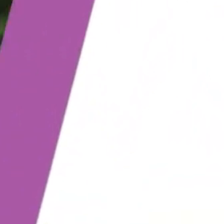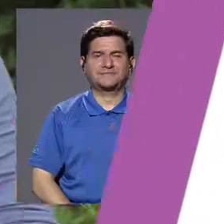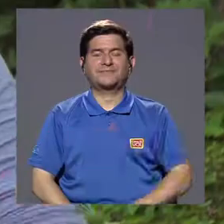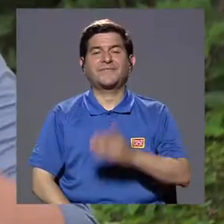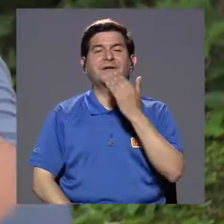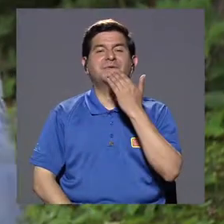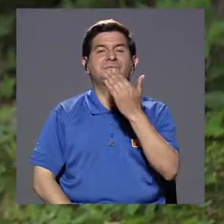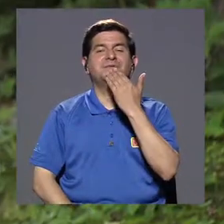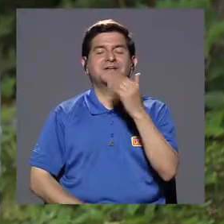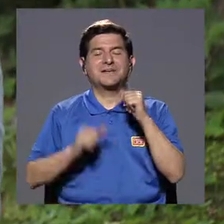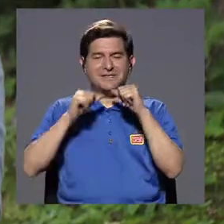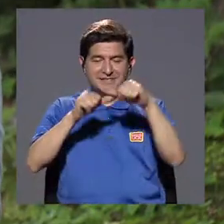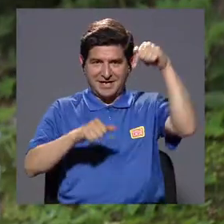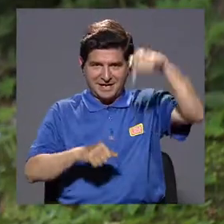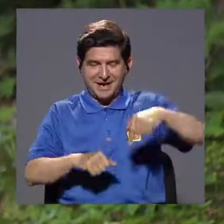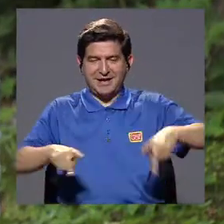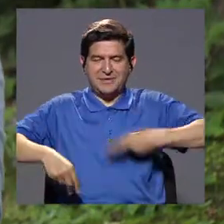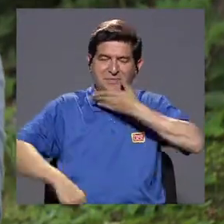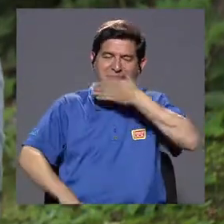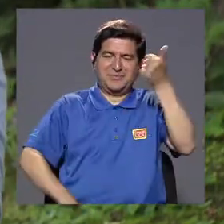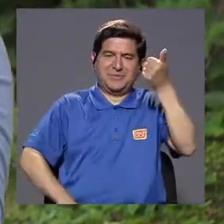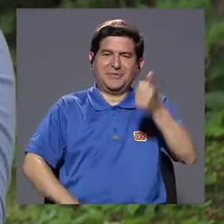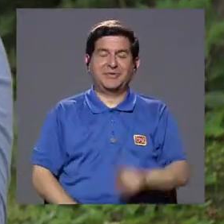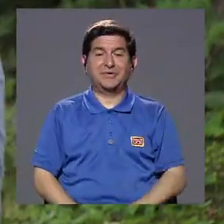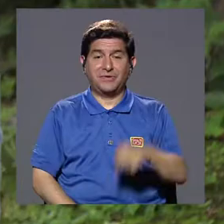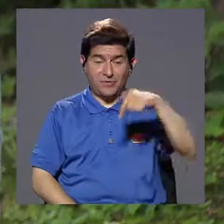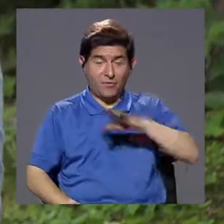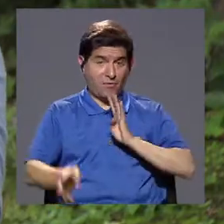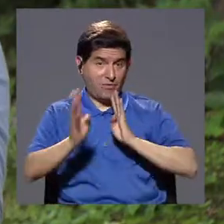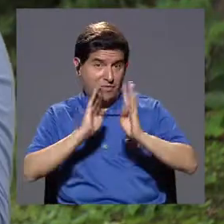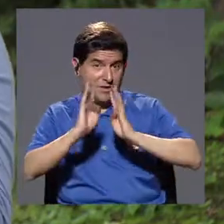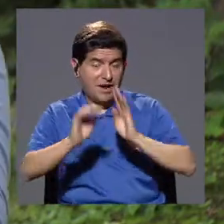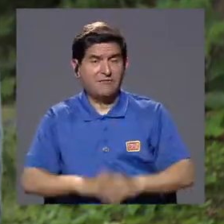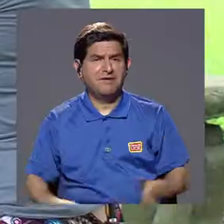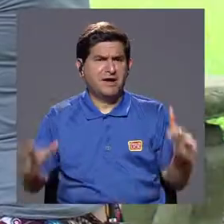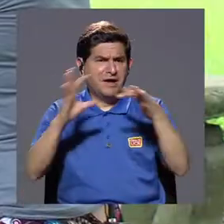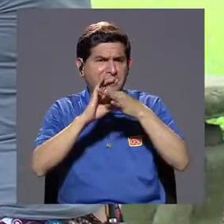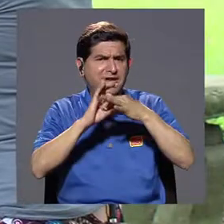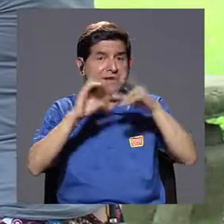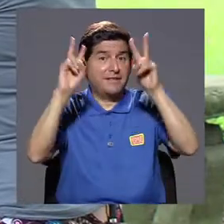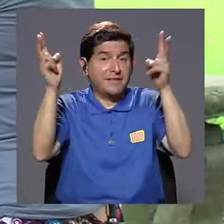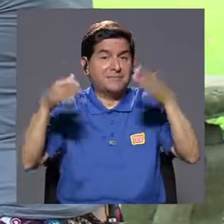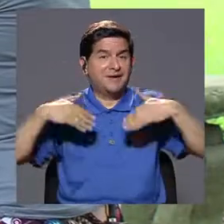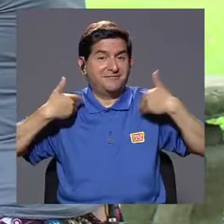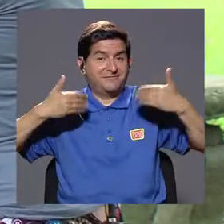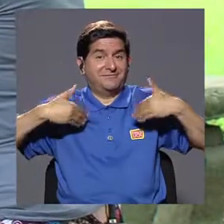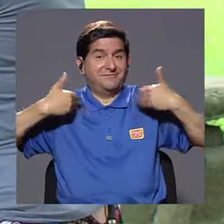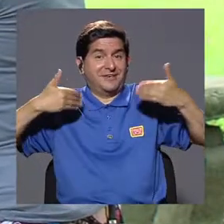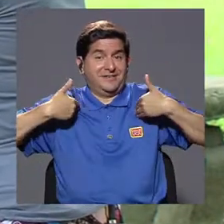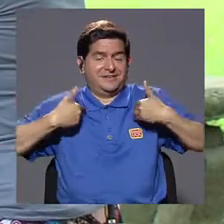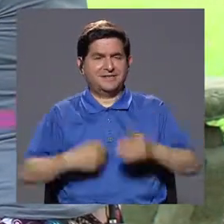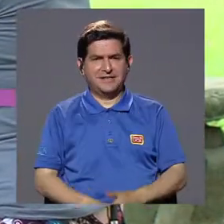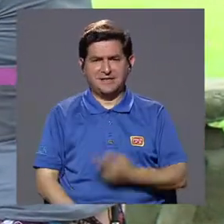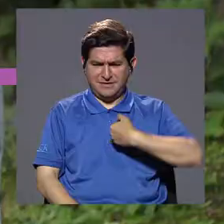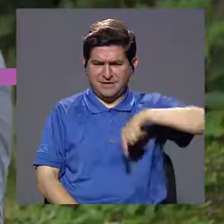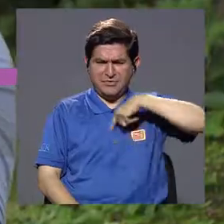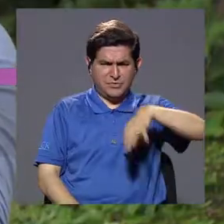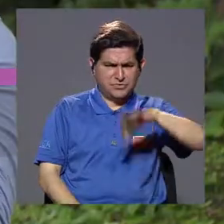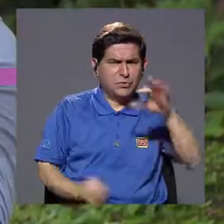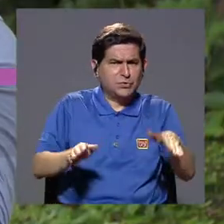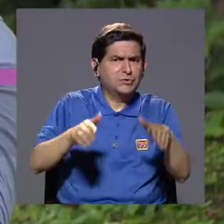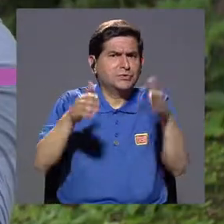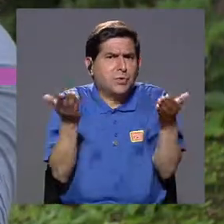gracias por continuar con nosotros en vivemejor estamos conversando hoy acerca del tema de la felicidad de cómo podemos encontrarla